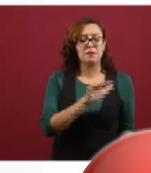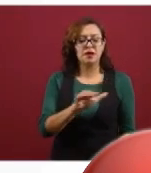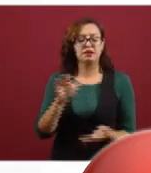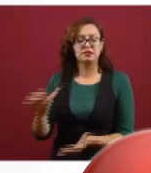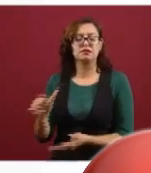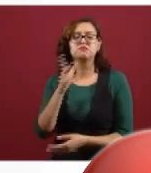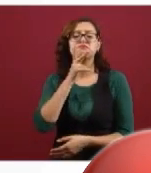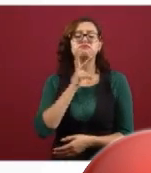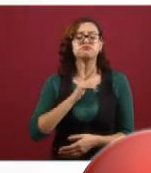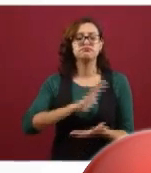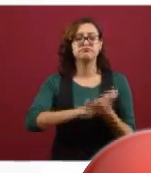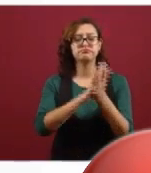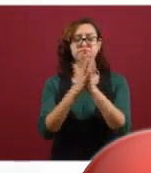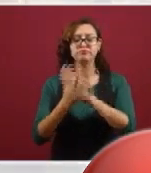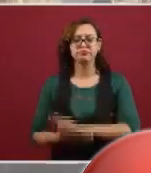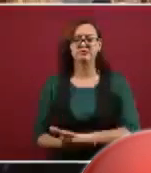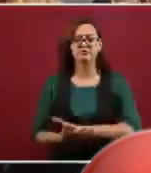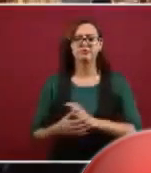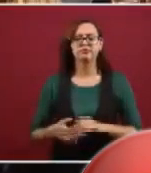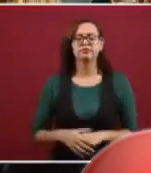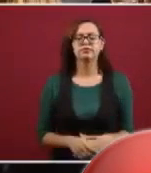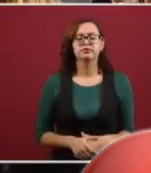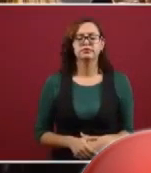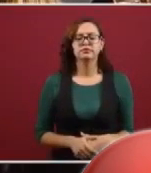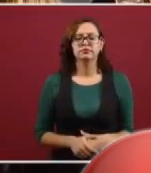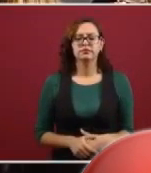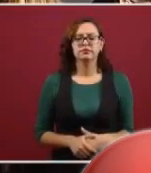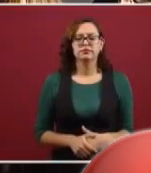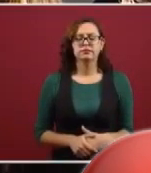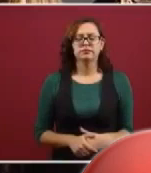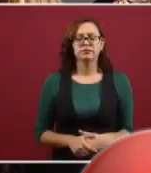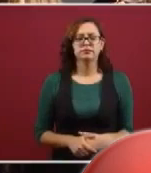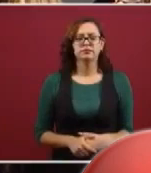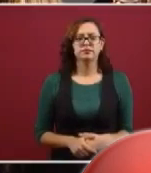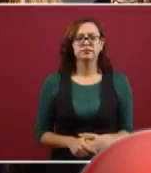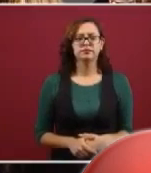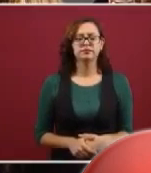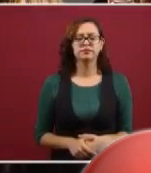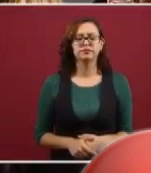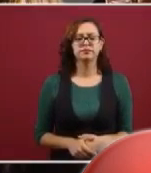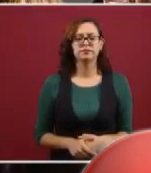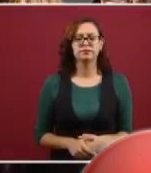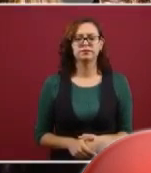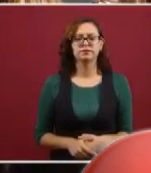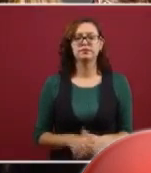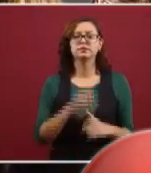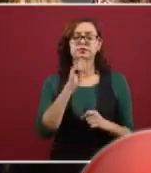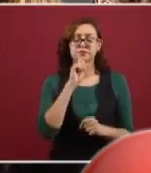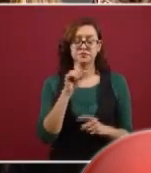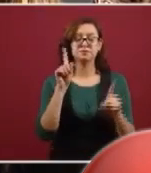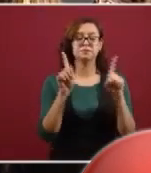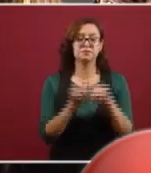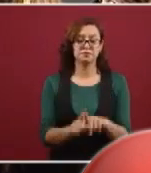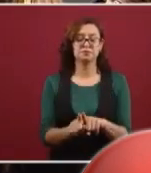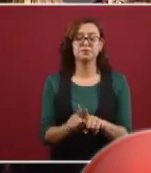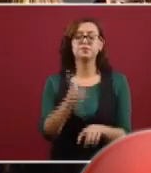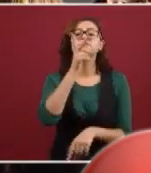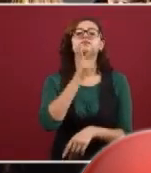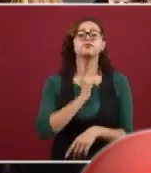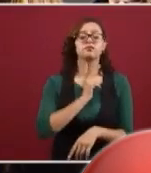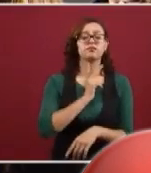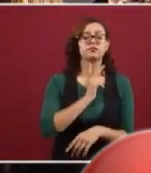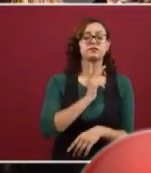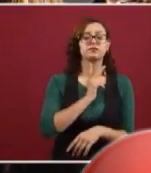proceso. Al mismo tiempo que se registraba una caída de la producción de petróleo y